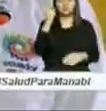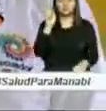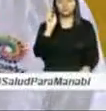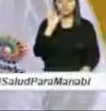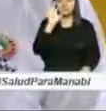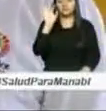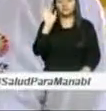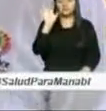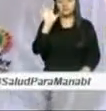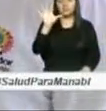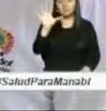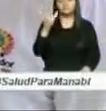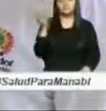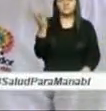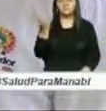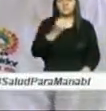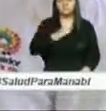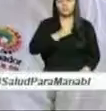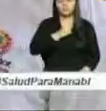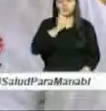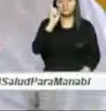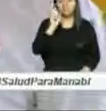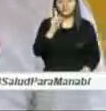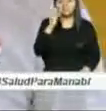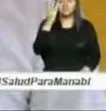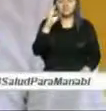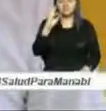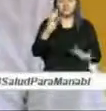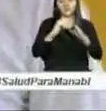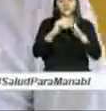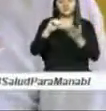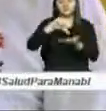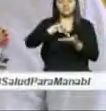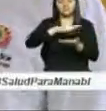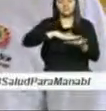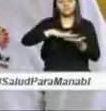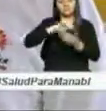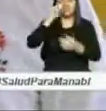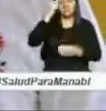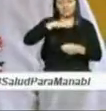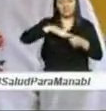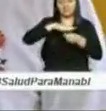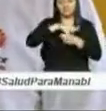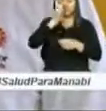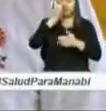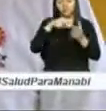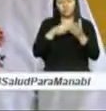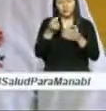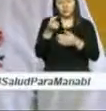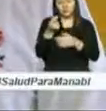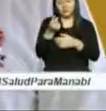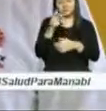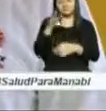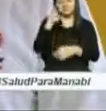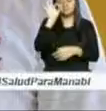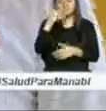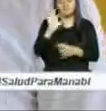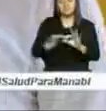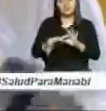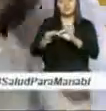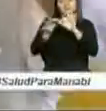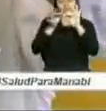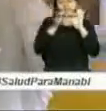12.585 en terreno propio y 1.016 viviendas en terrenos urbanizados por el Estado. Y casi 2.000 se encuentran en